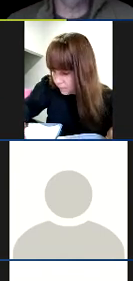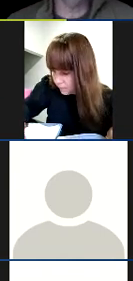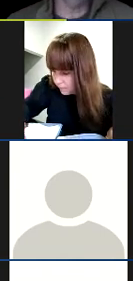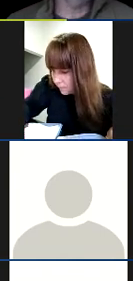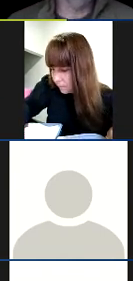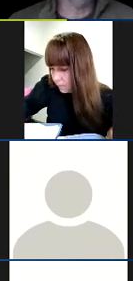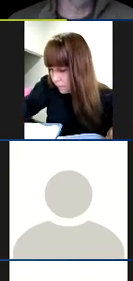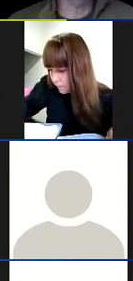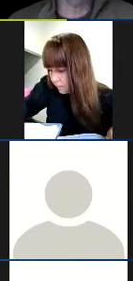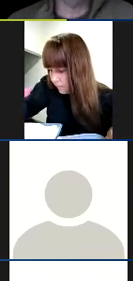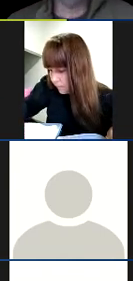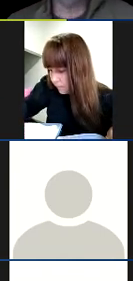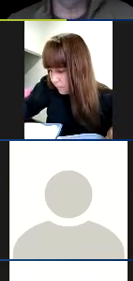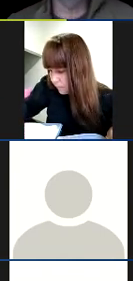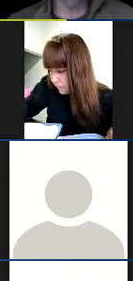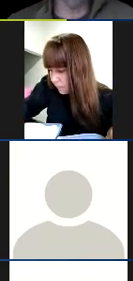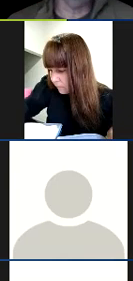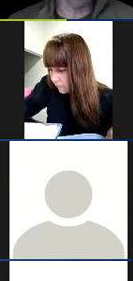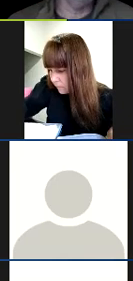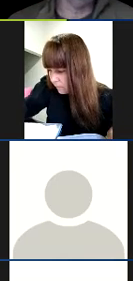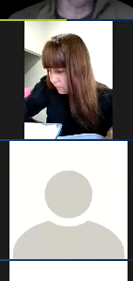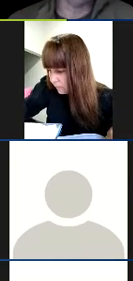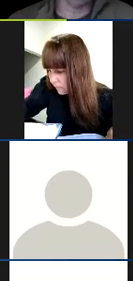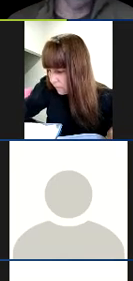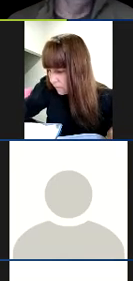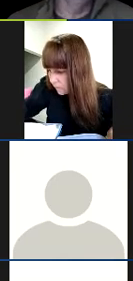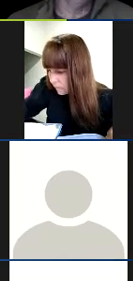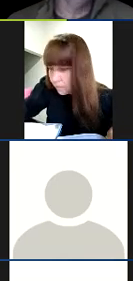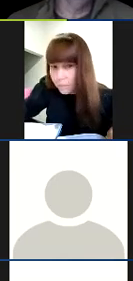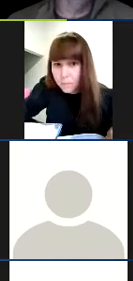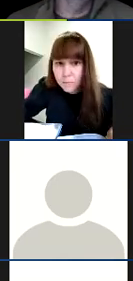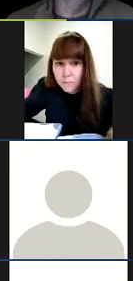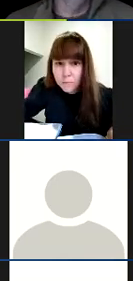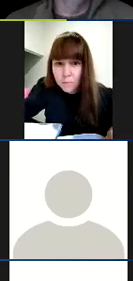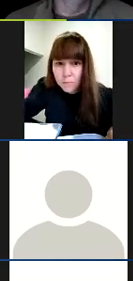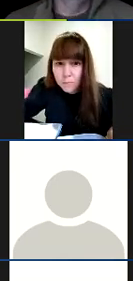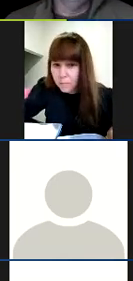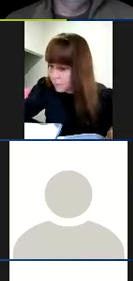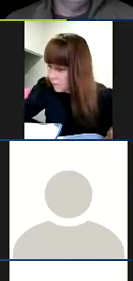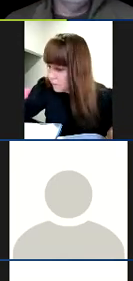precisión derechos y obligaciones de los socios, reglamentos para el funcionamiento de la sociedad. ¿Sí?